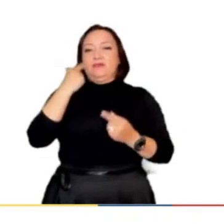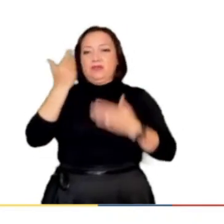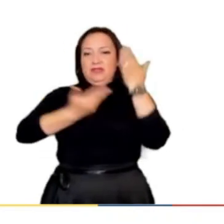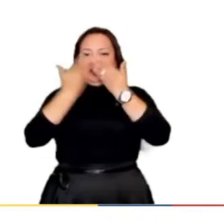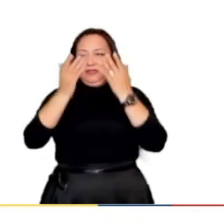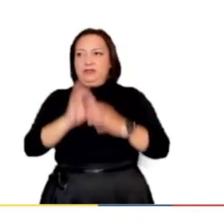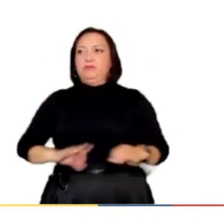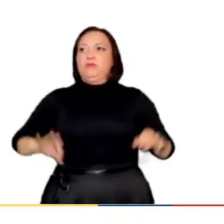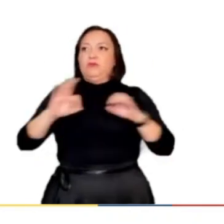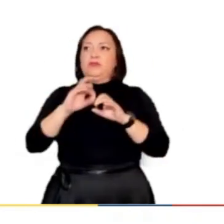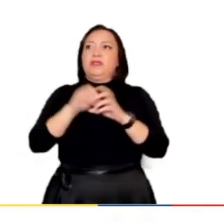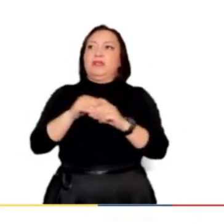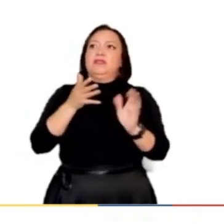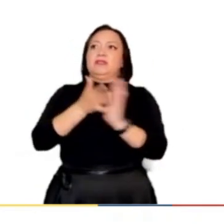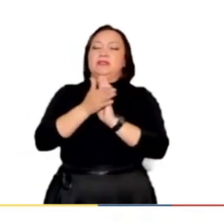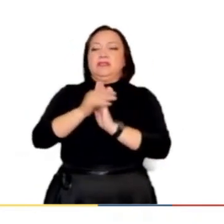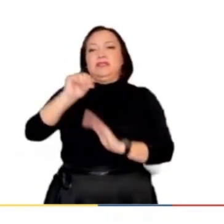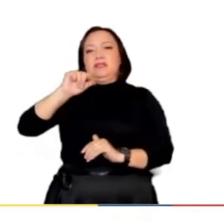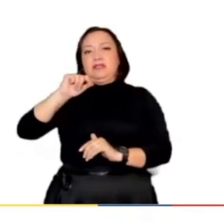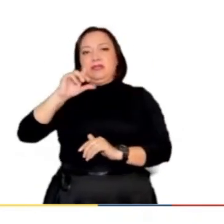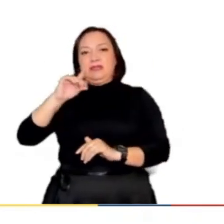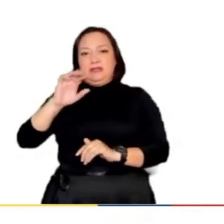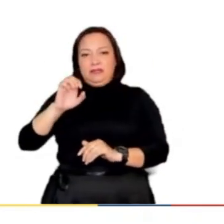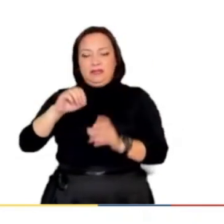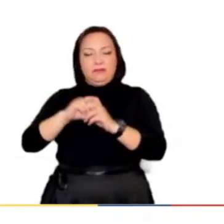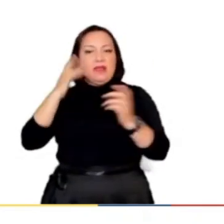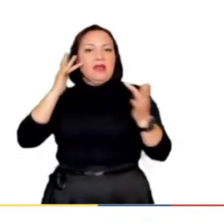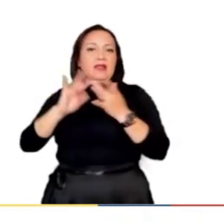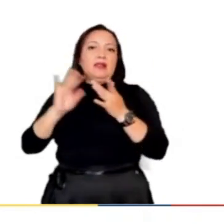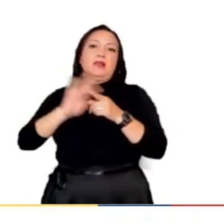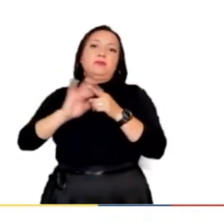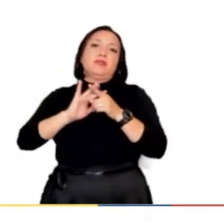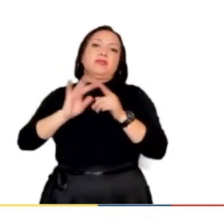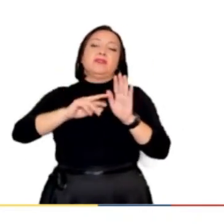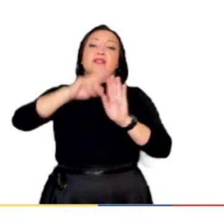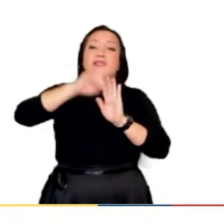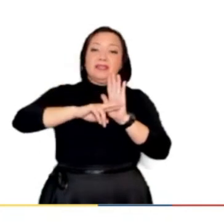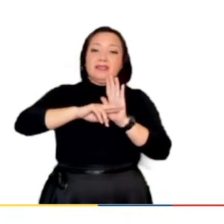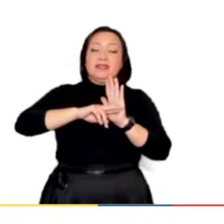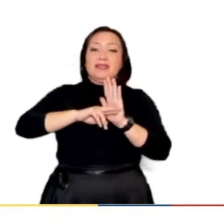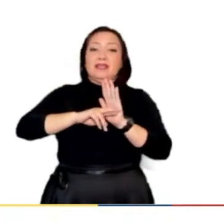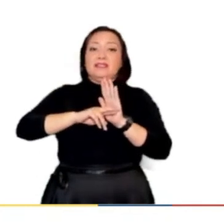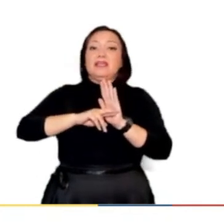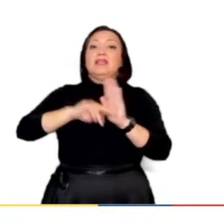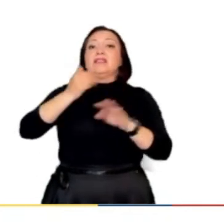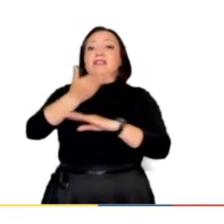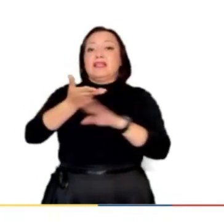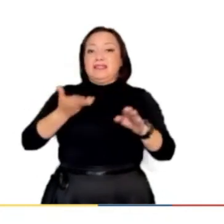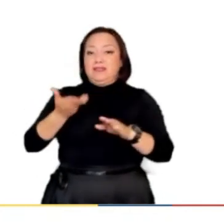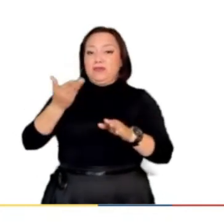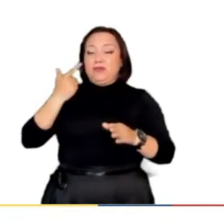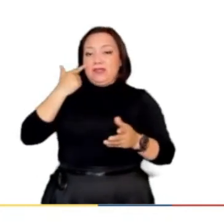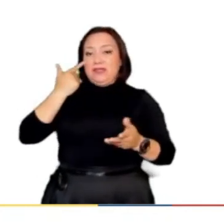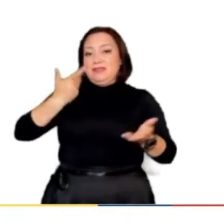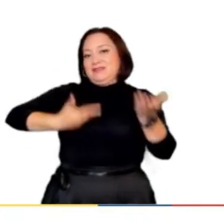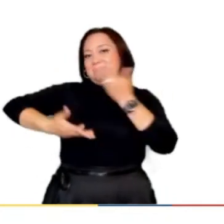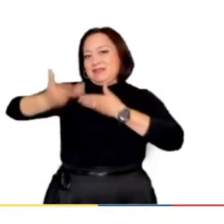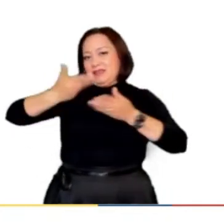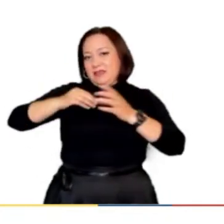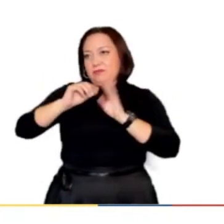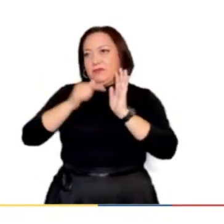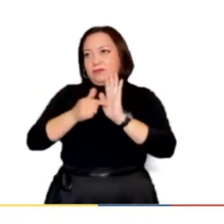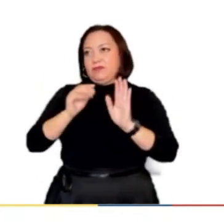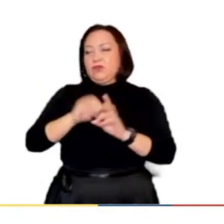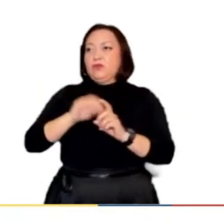el análisis del convenio a LADI para efecto de la aplicación de las reglas del régimen cambiario, que en este caso no era necesariamente la de